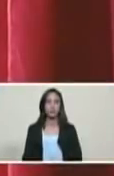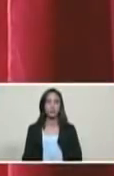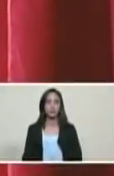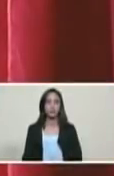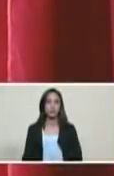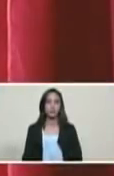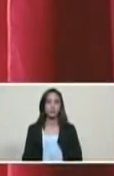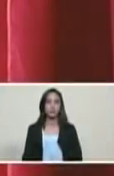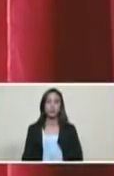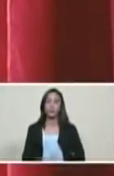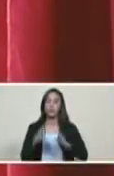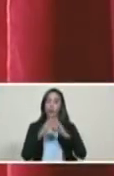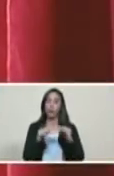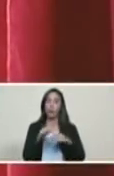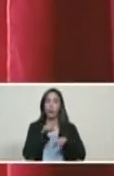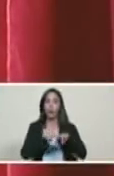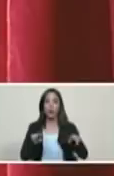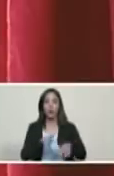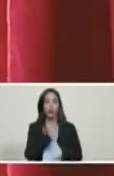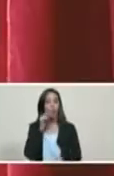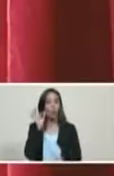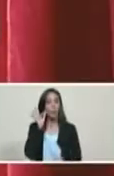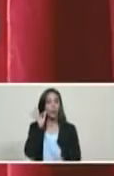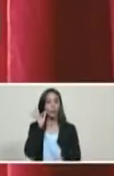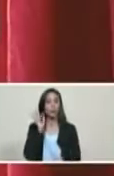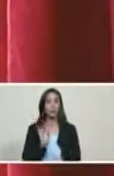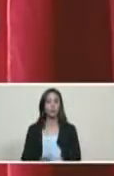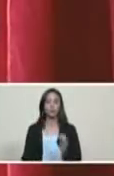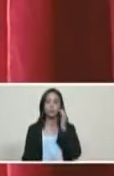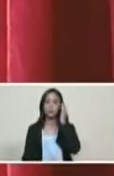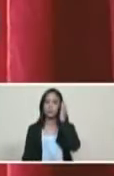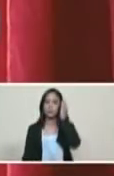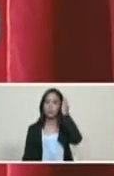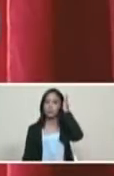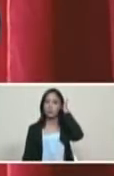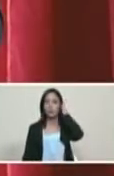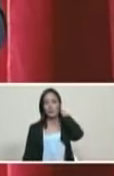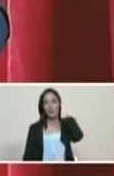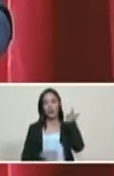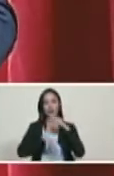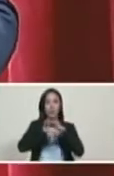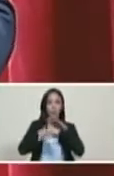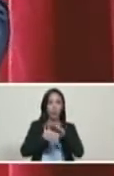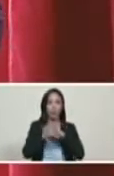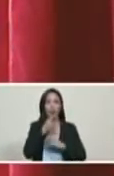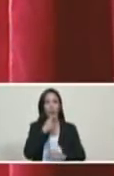De las niñas y niñas, ni niños, de esa primera edad tan hermosa.